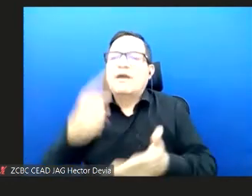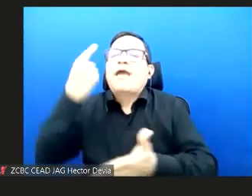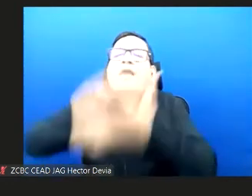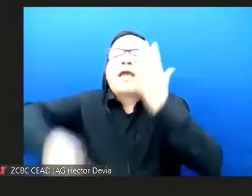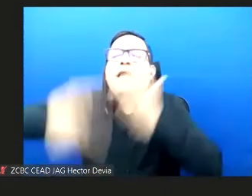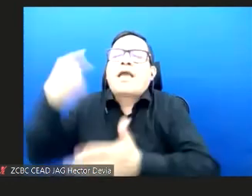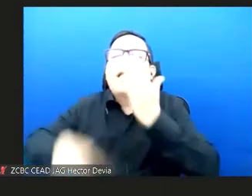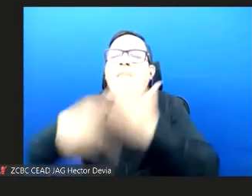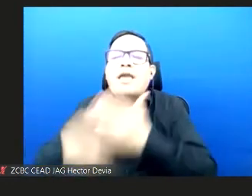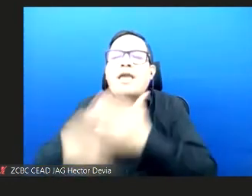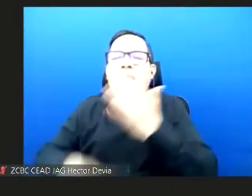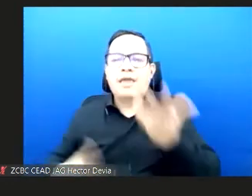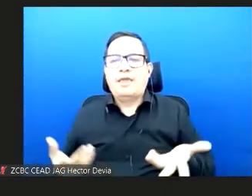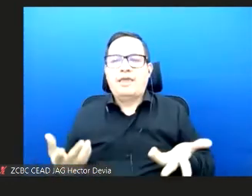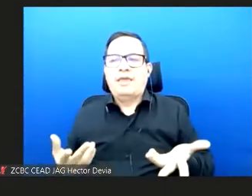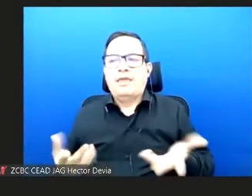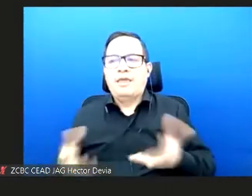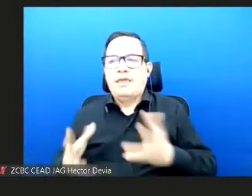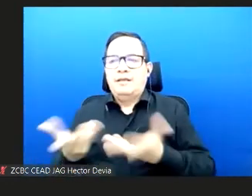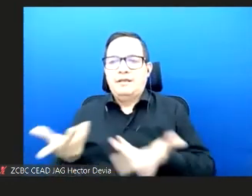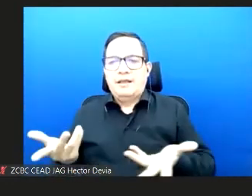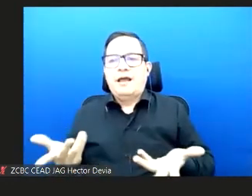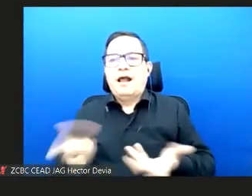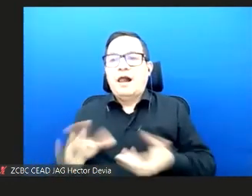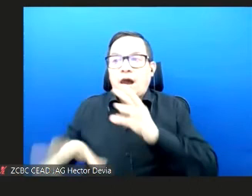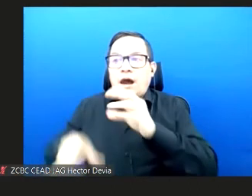está sombreado? ¿Y eso qué significa?